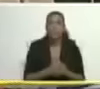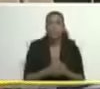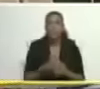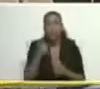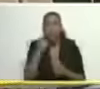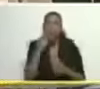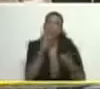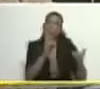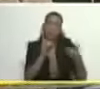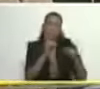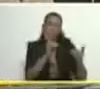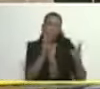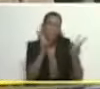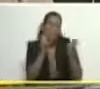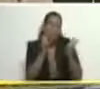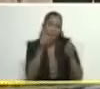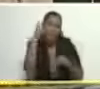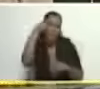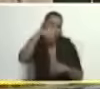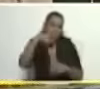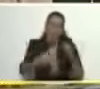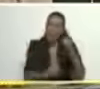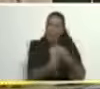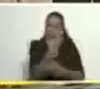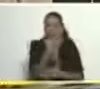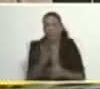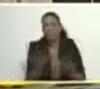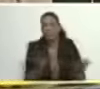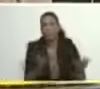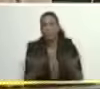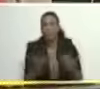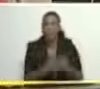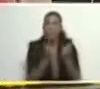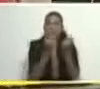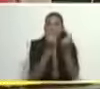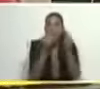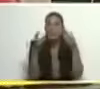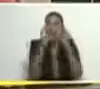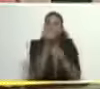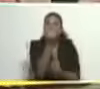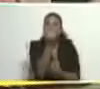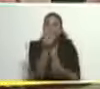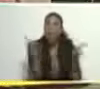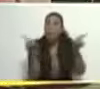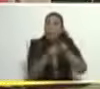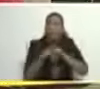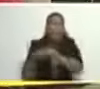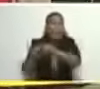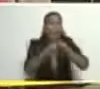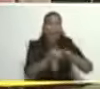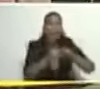a debatir sobre la creación de monedas únicas, pero